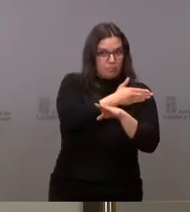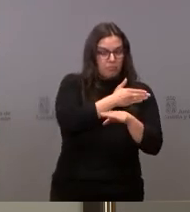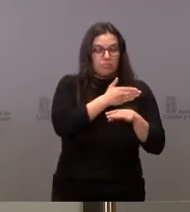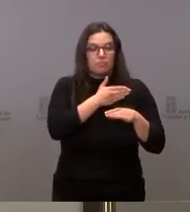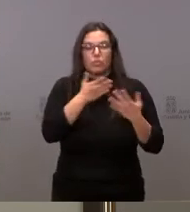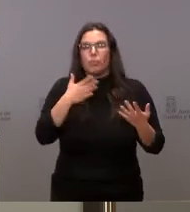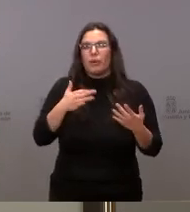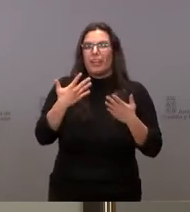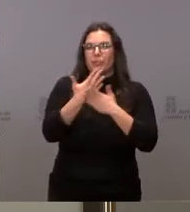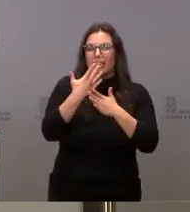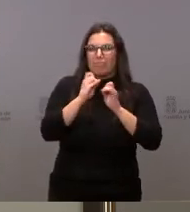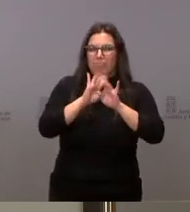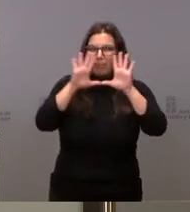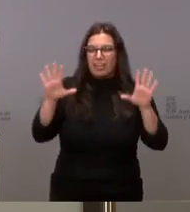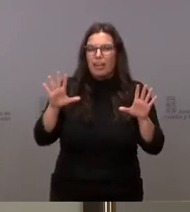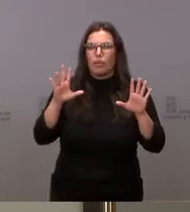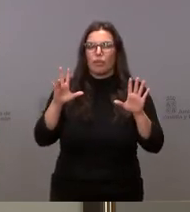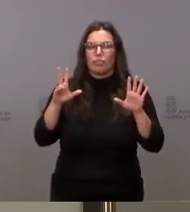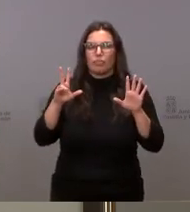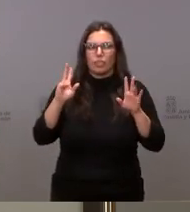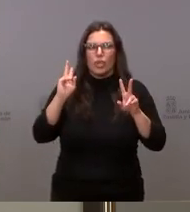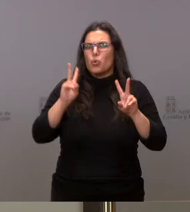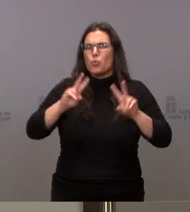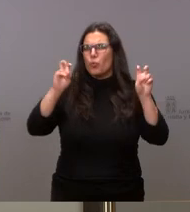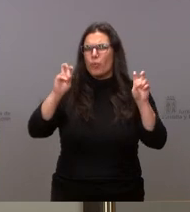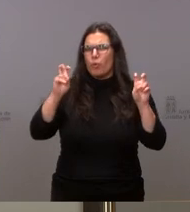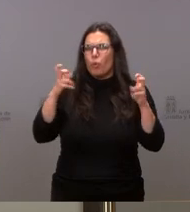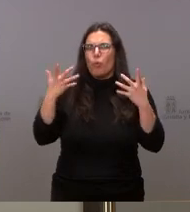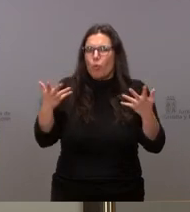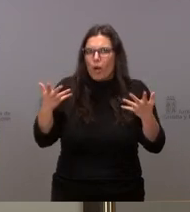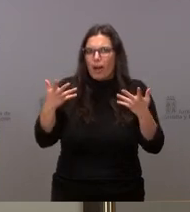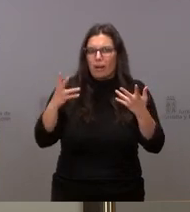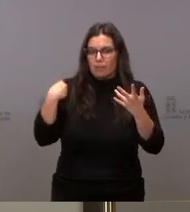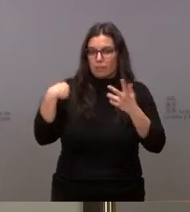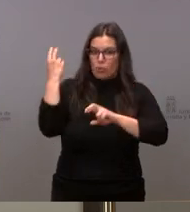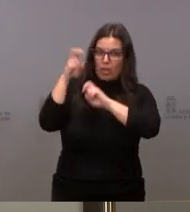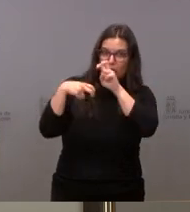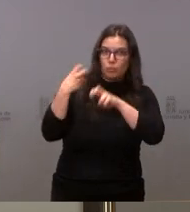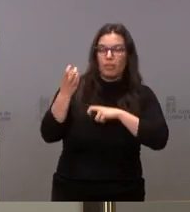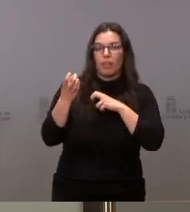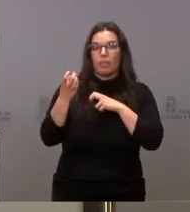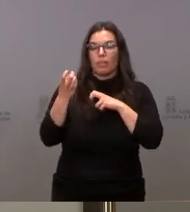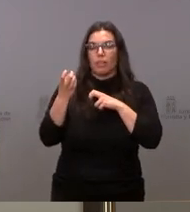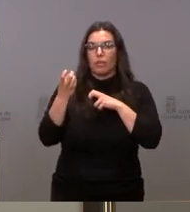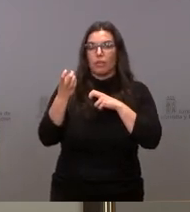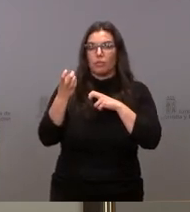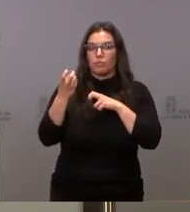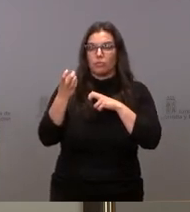podía especificar cuál es la principal en novedad y si con esta actualización de la aplicación sé